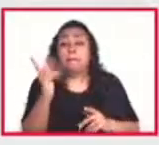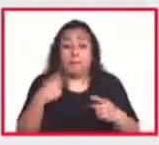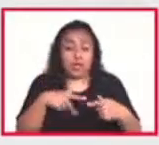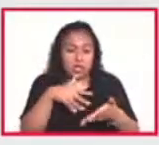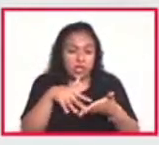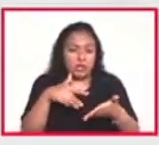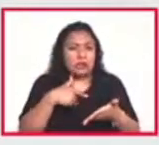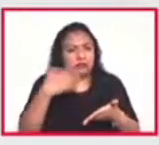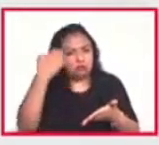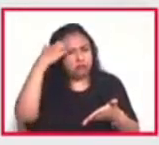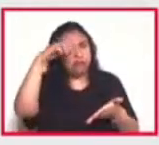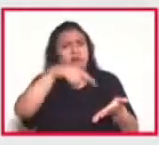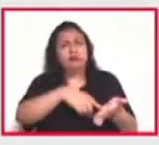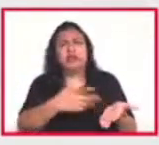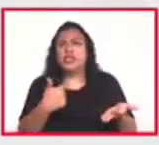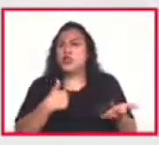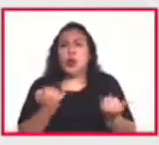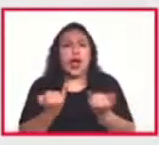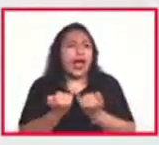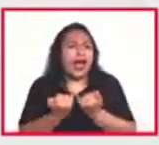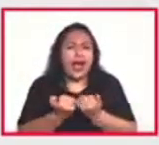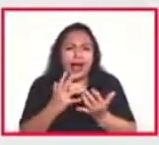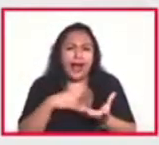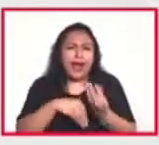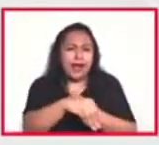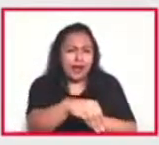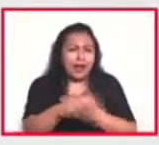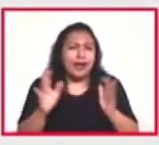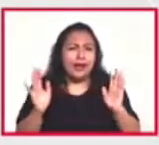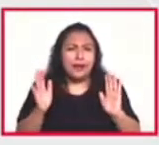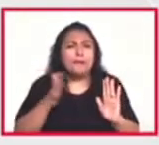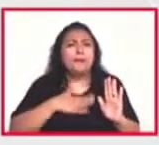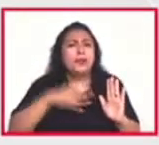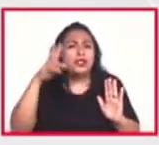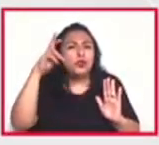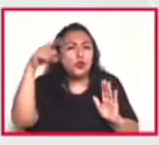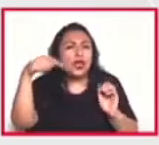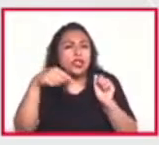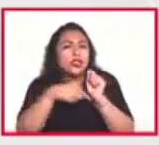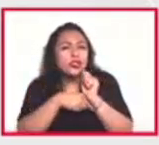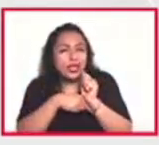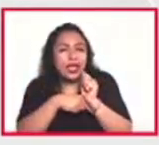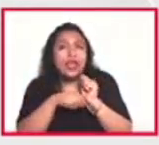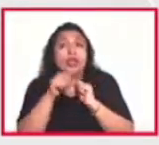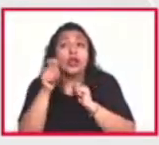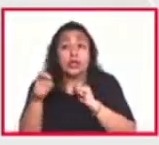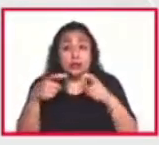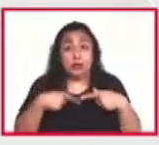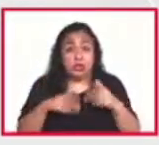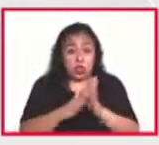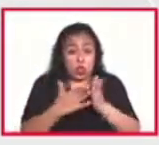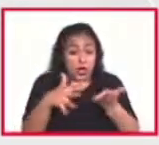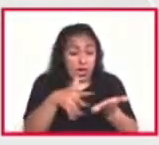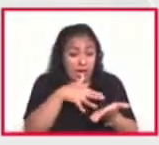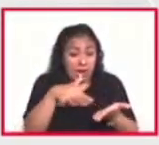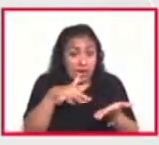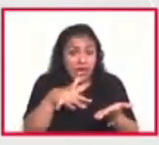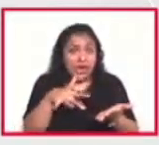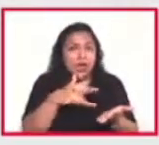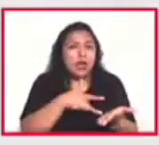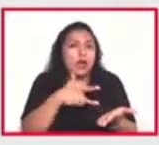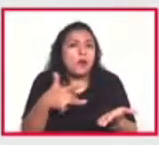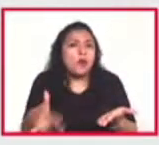yo. O sea, que mis sueño secreto es que el lector se enamorara un poco de ella como me enamoré